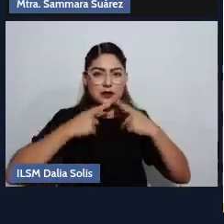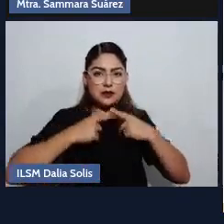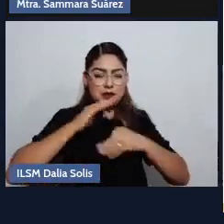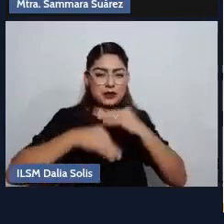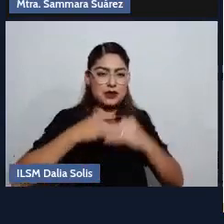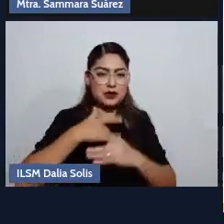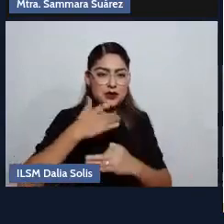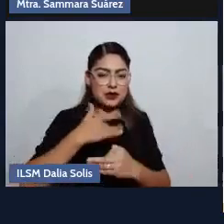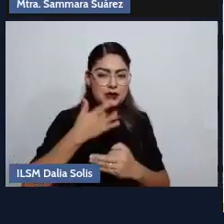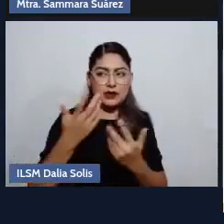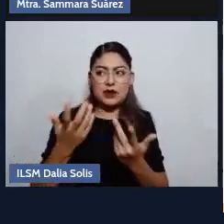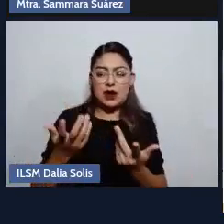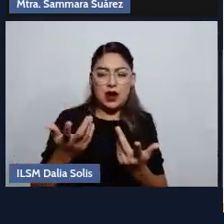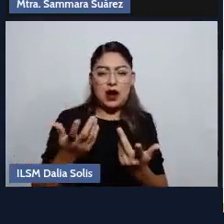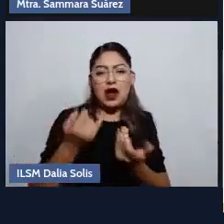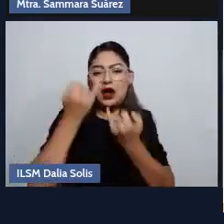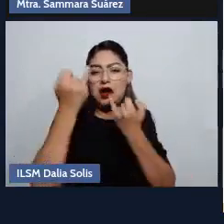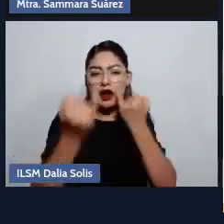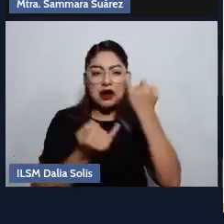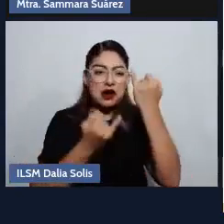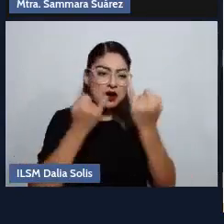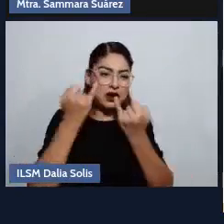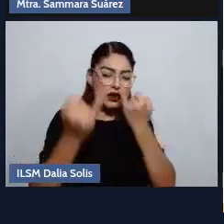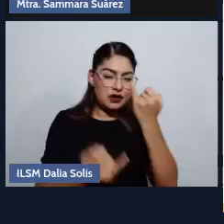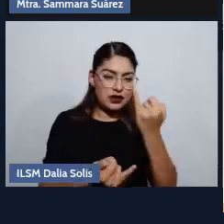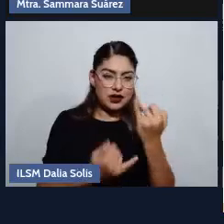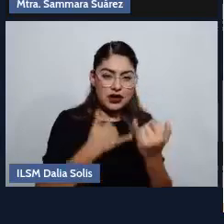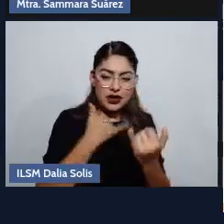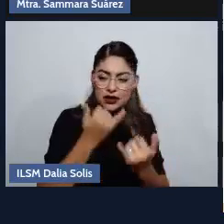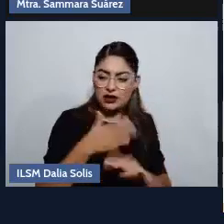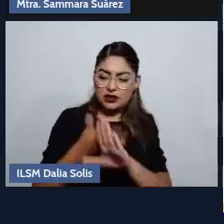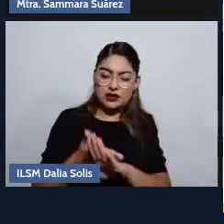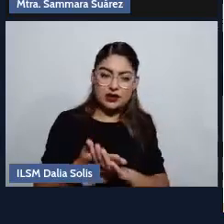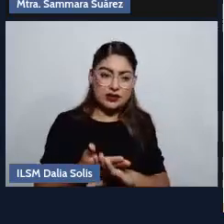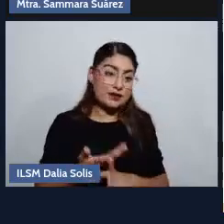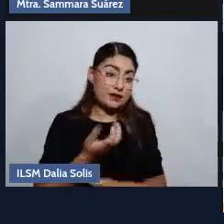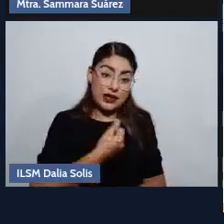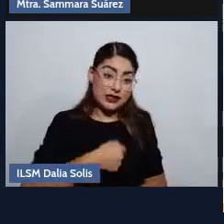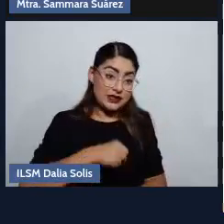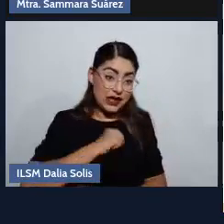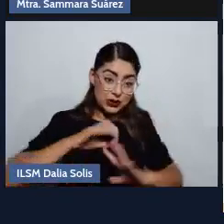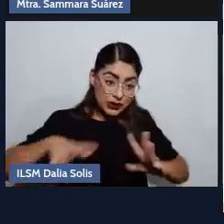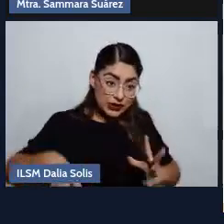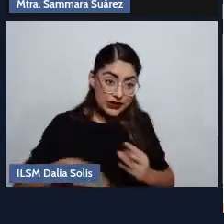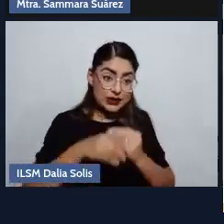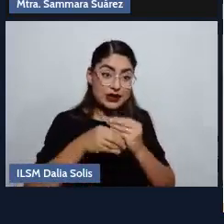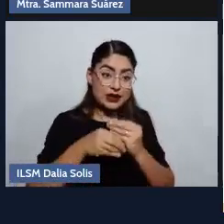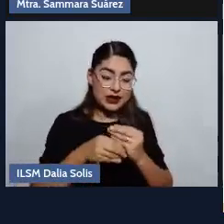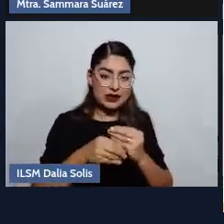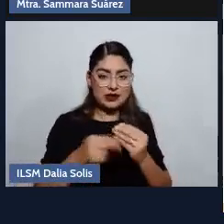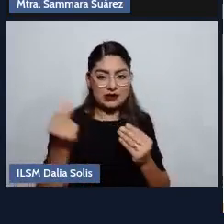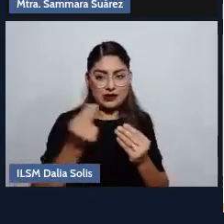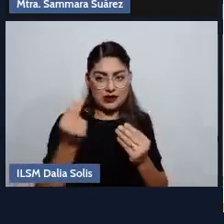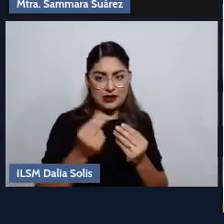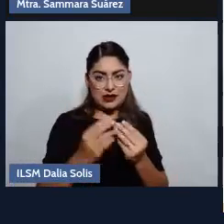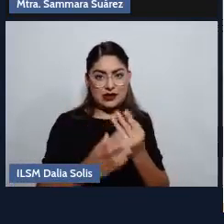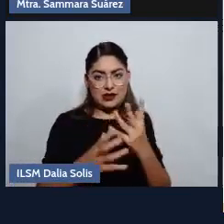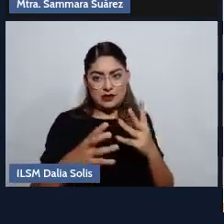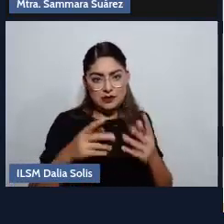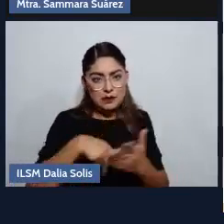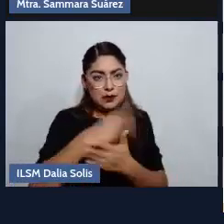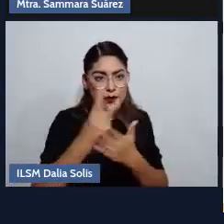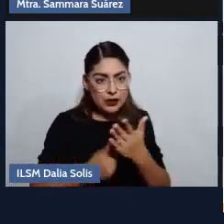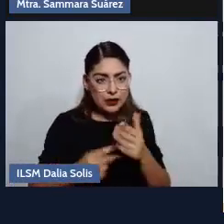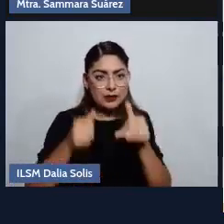¿no? Y dentro de la salud integral se está fortaleciendo mucho esa parte, programas que acerquen la